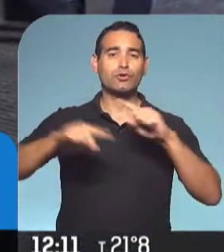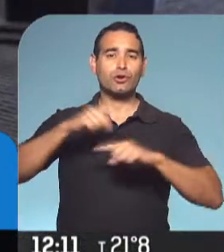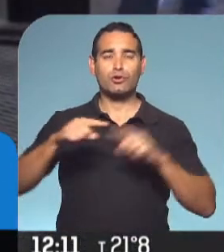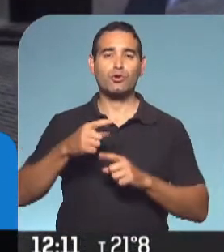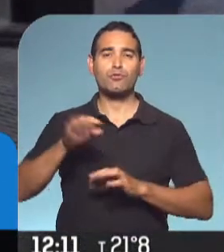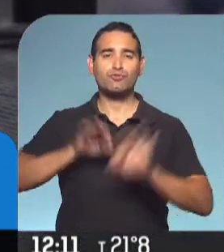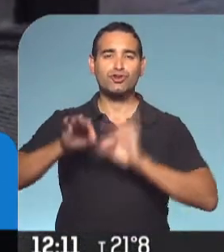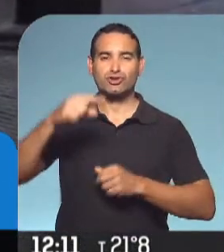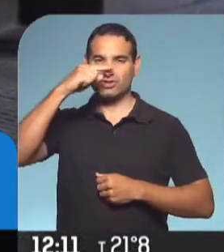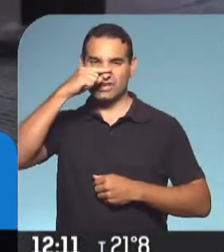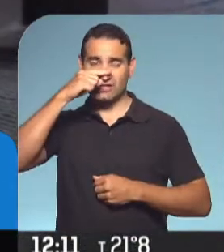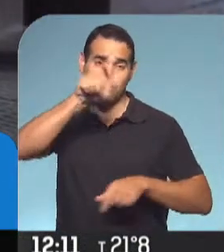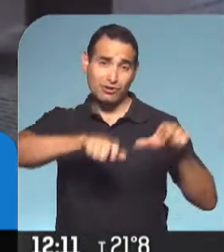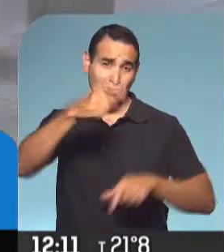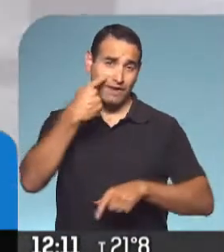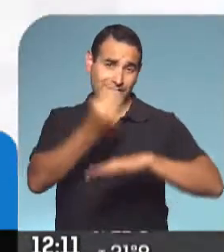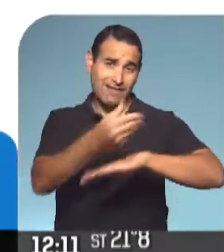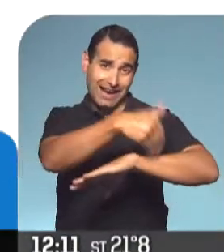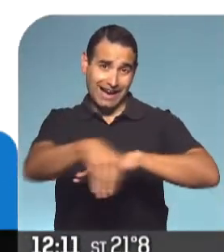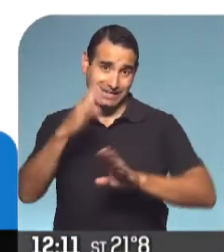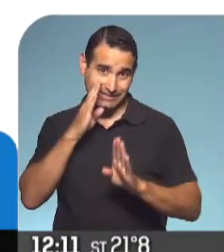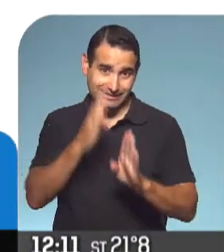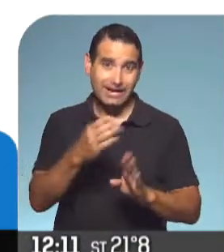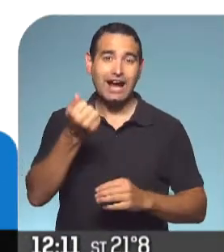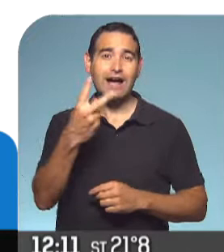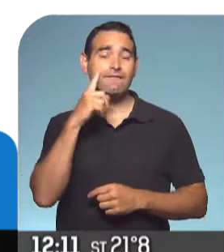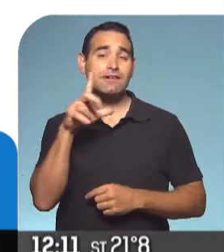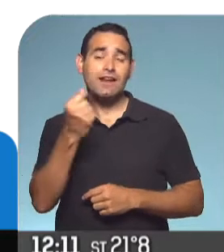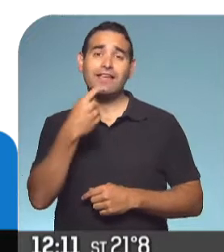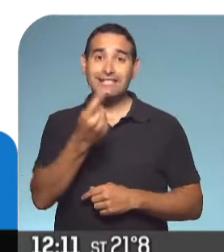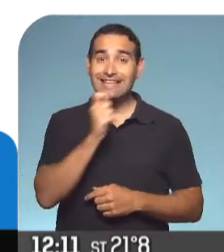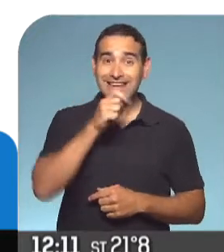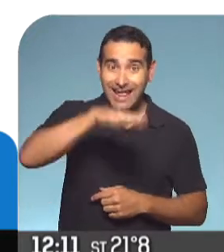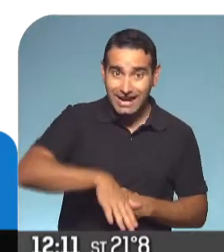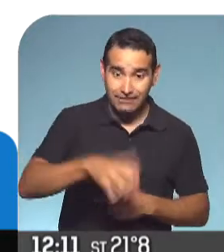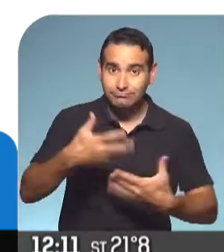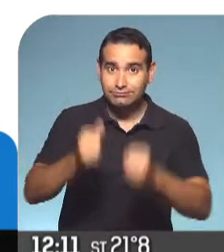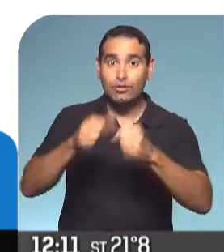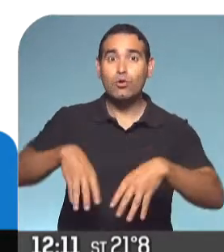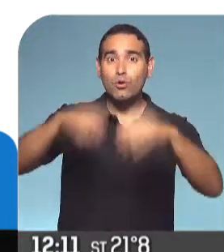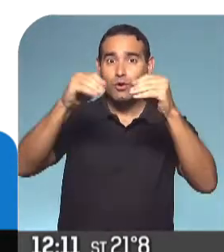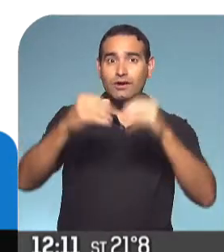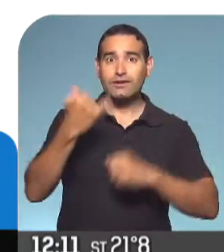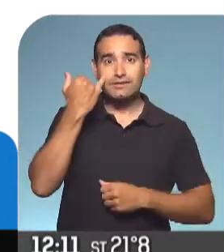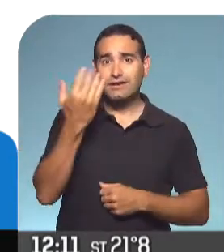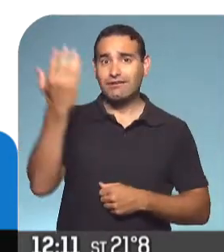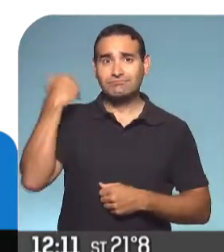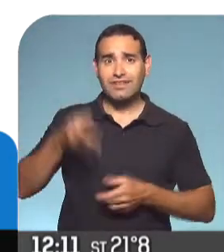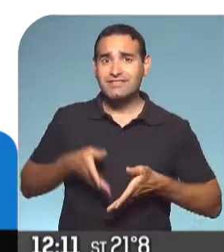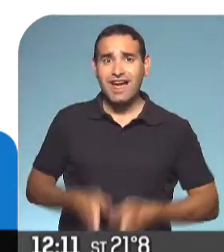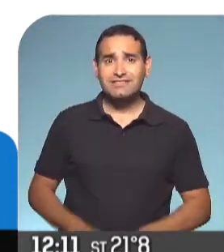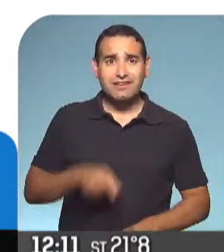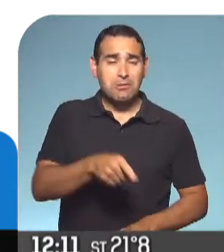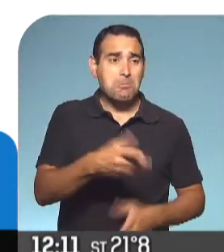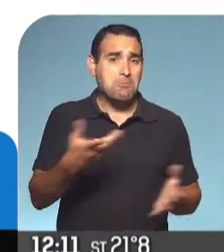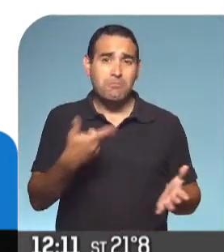de Gente en Situación de Calle, Horacio Ávila, aseguró que la niña encontrada en Luján está desaparecida desde su nacimiento, ya que en todo